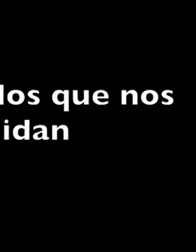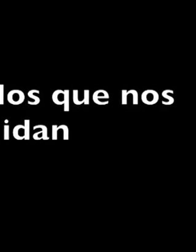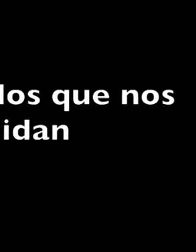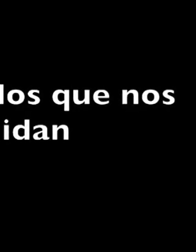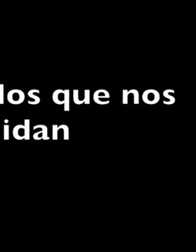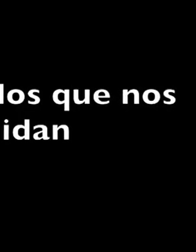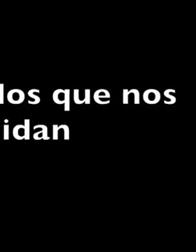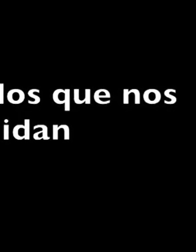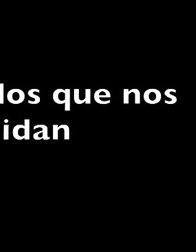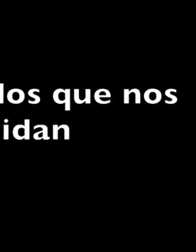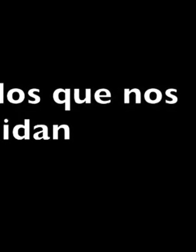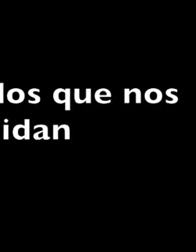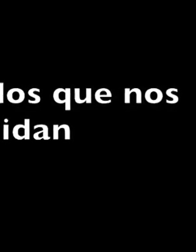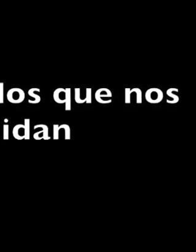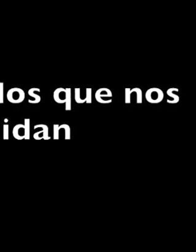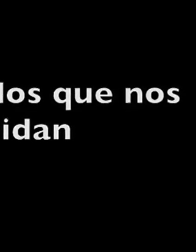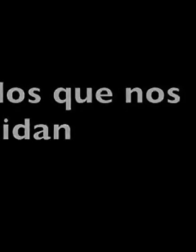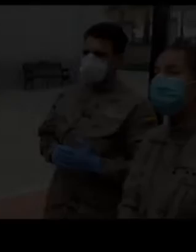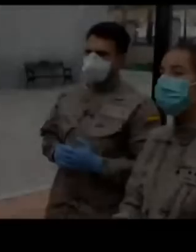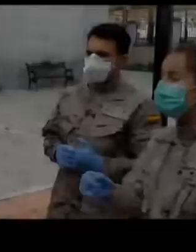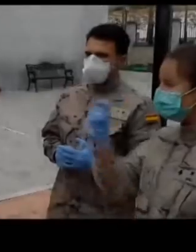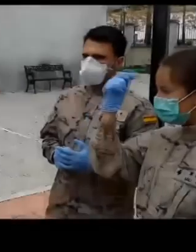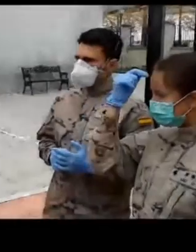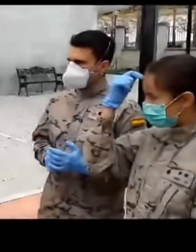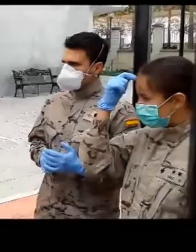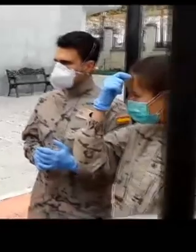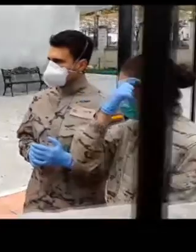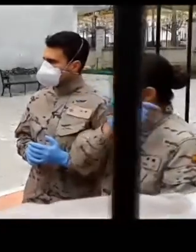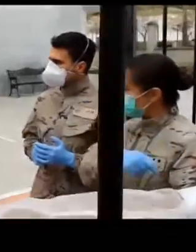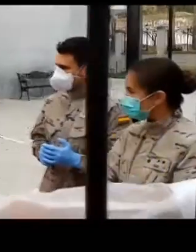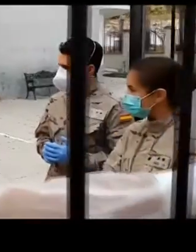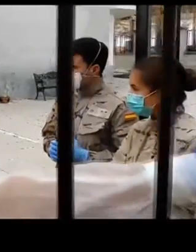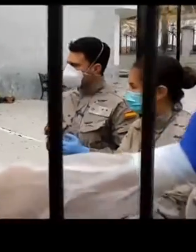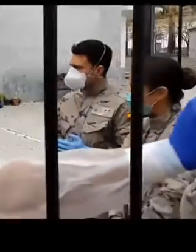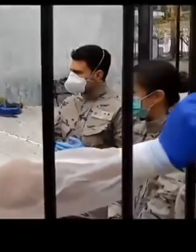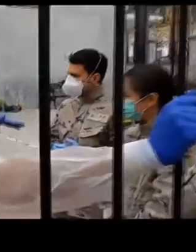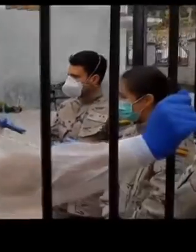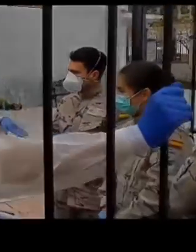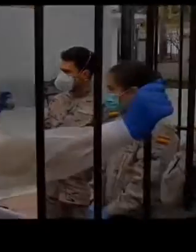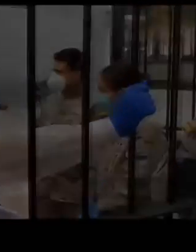Thank you.